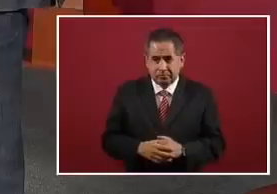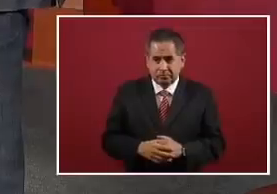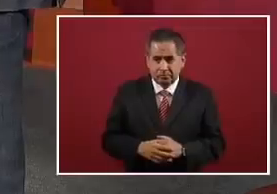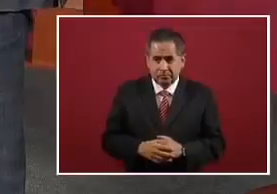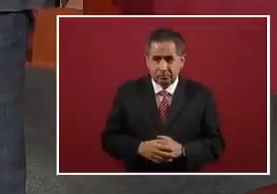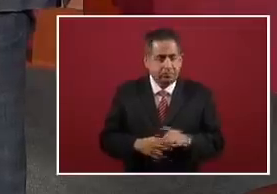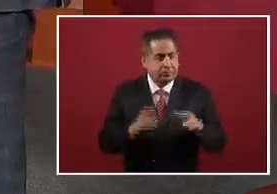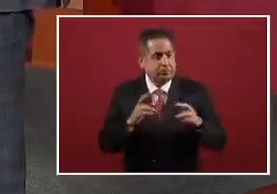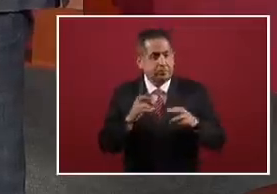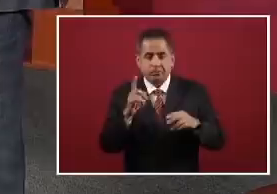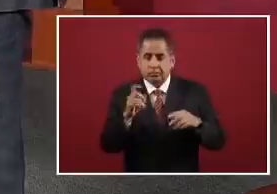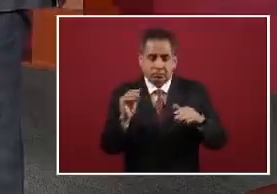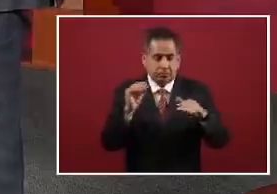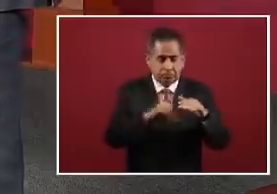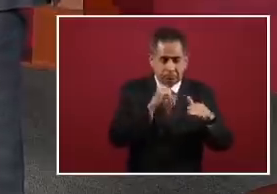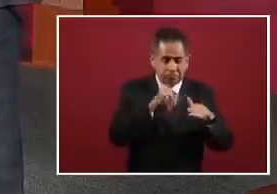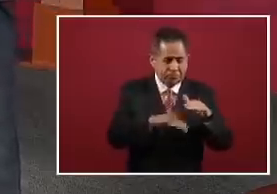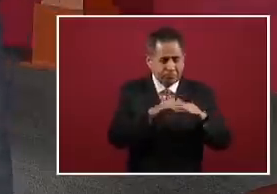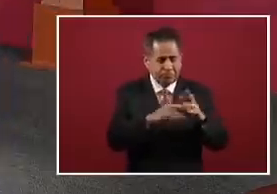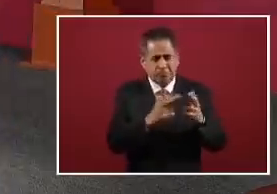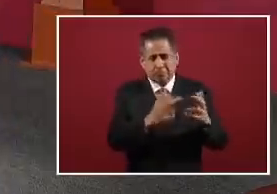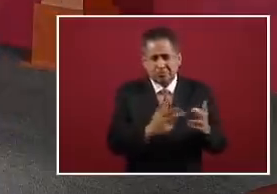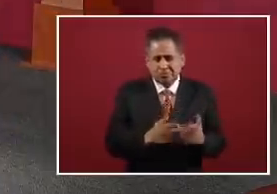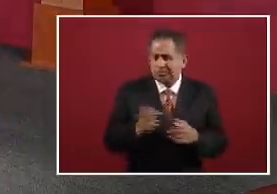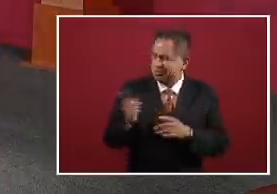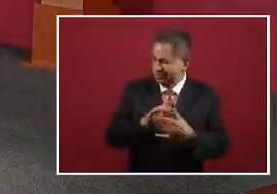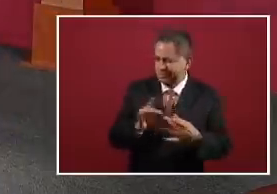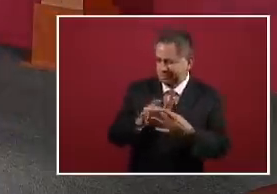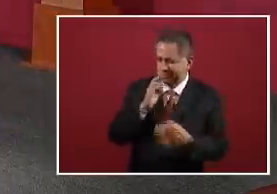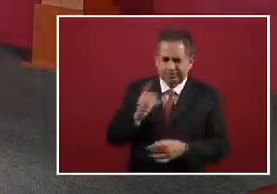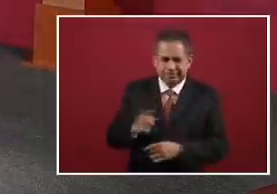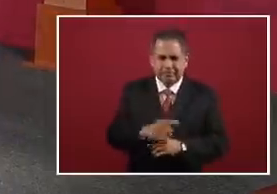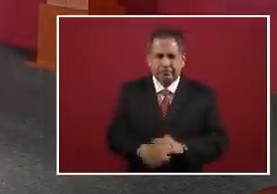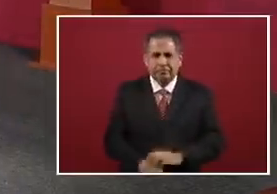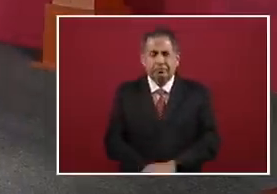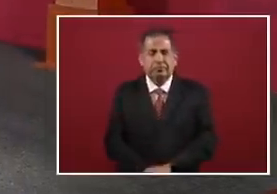se destruye. ¿Por qué no lo explica?